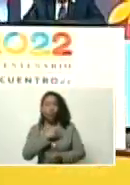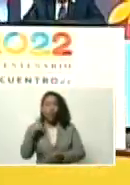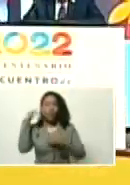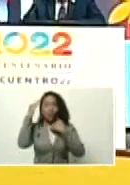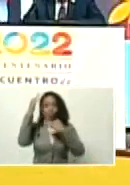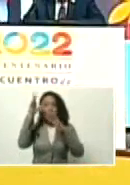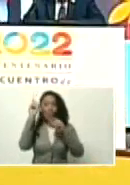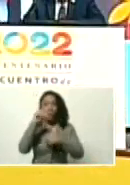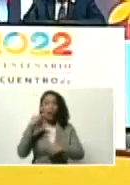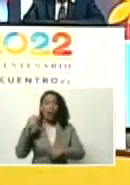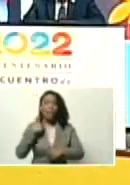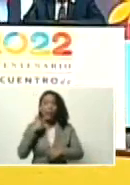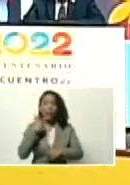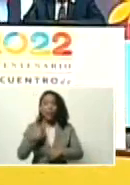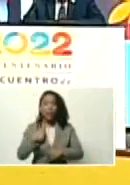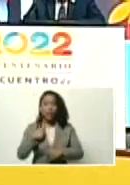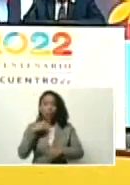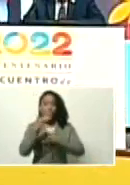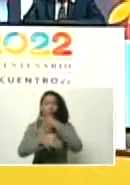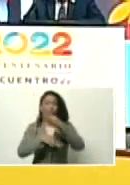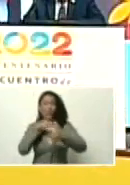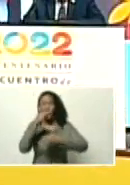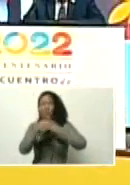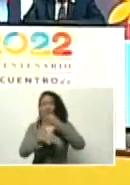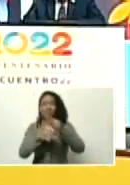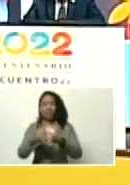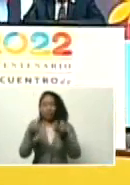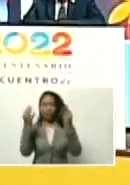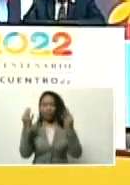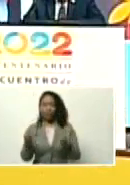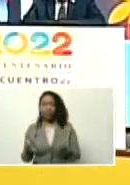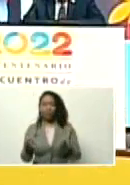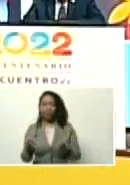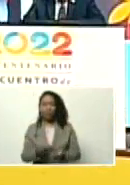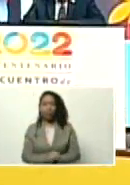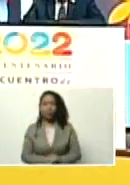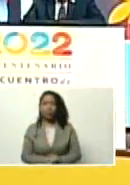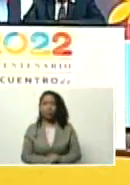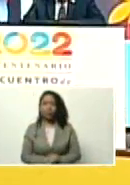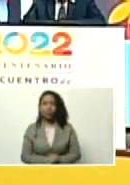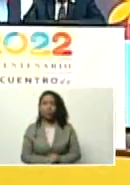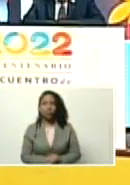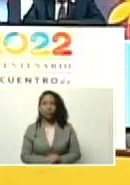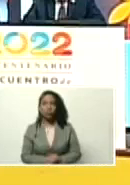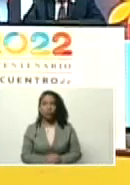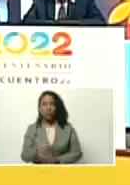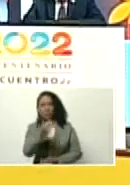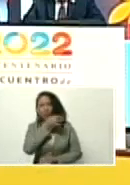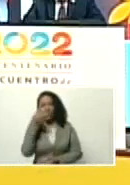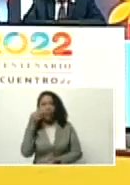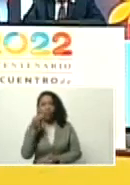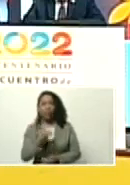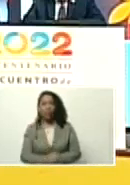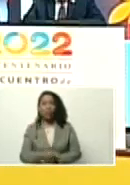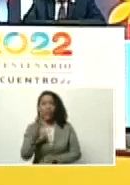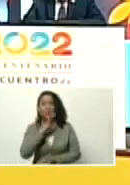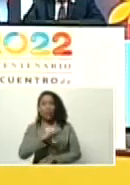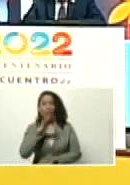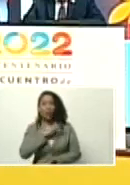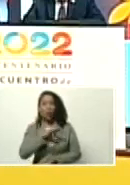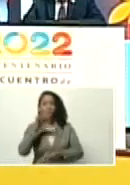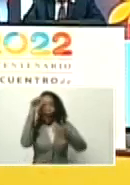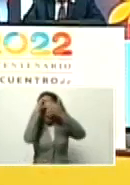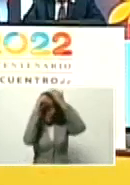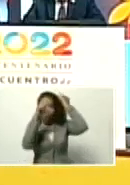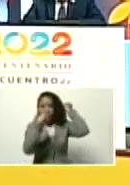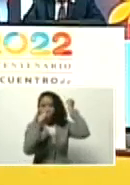también me han dicho que ha dado una conferencia magistral, el excelentísimo señor